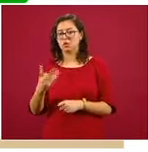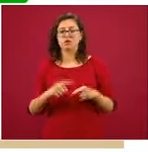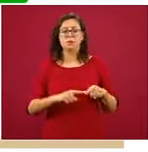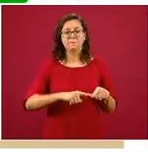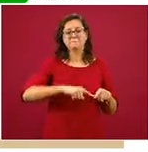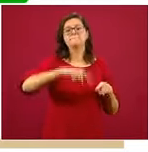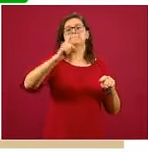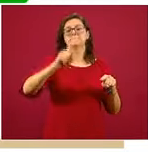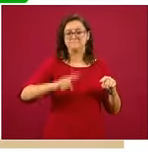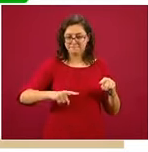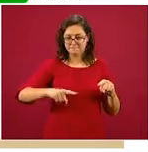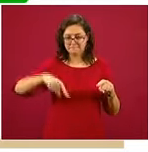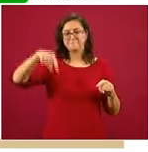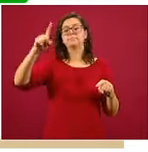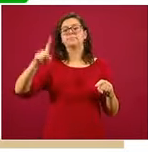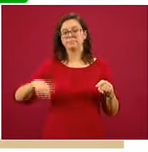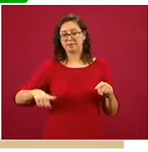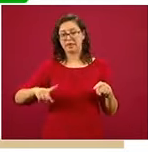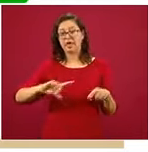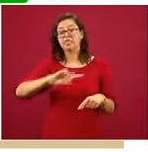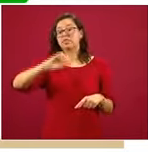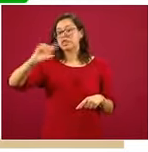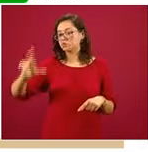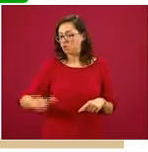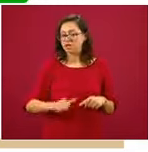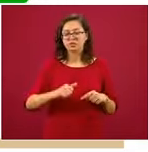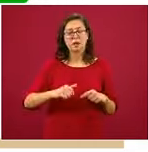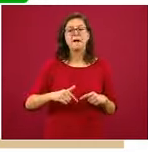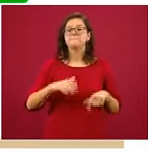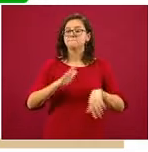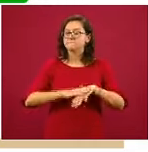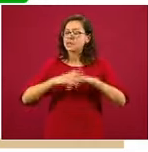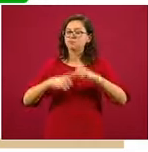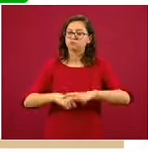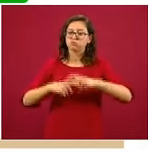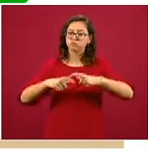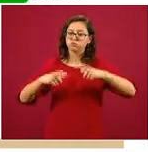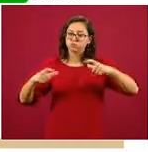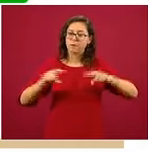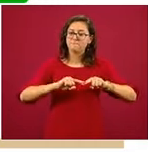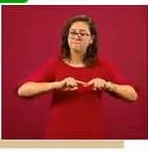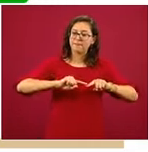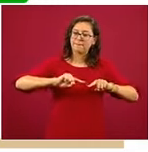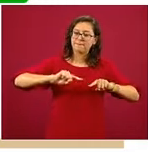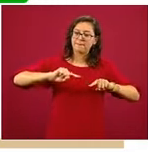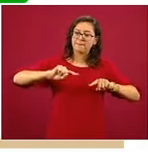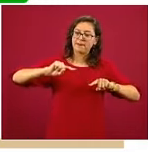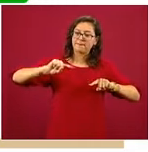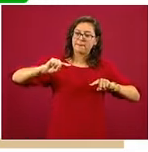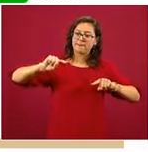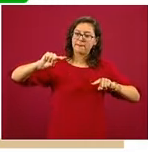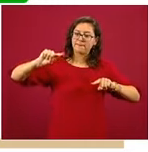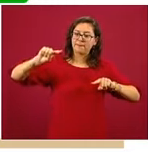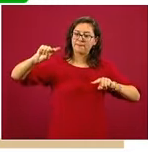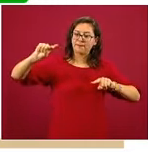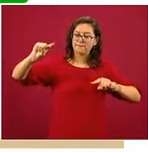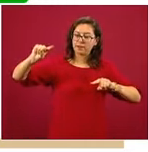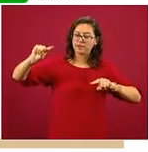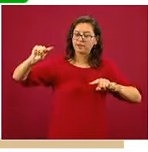prácticos una tendencia ascendente continua, permanente, una diagonal. Digamos que no es